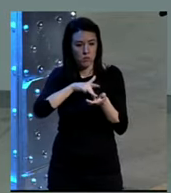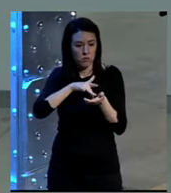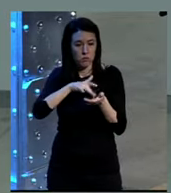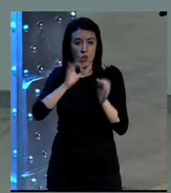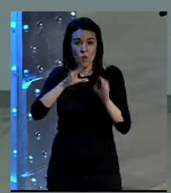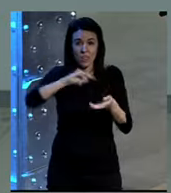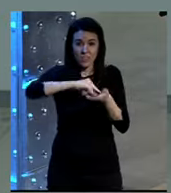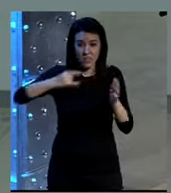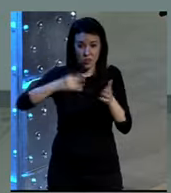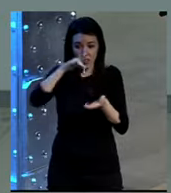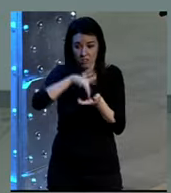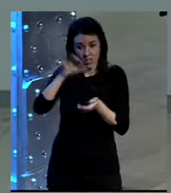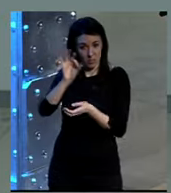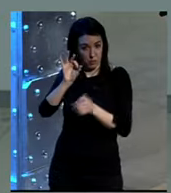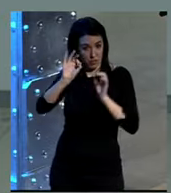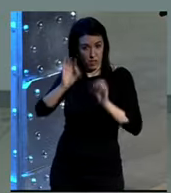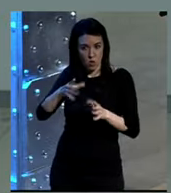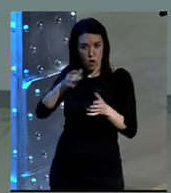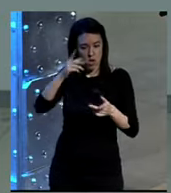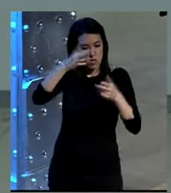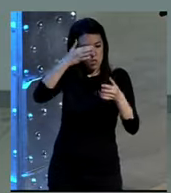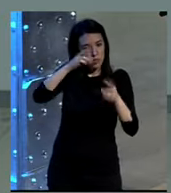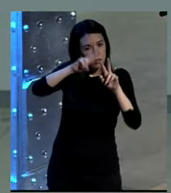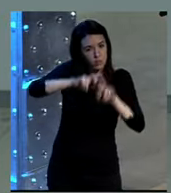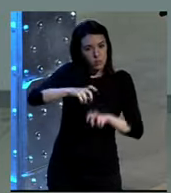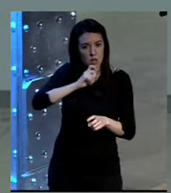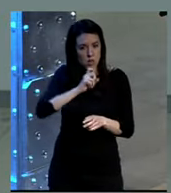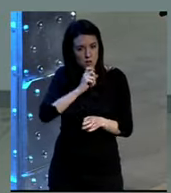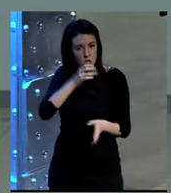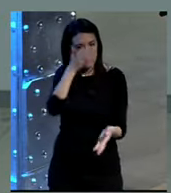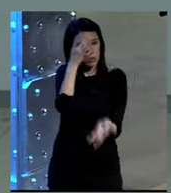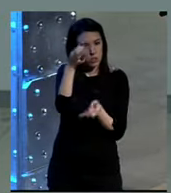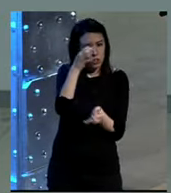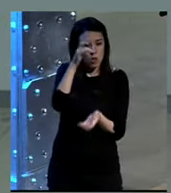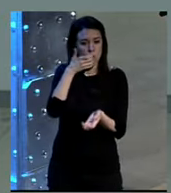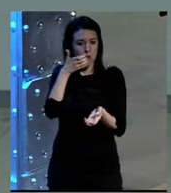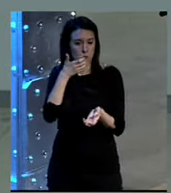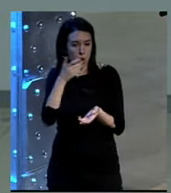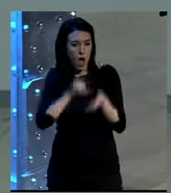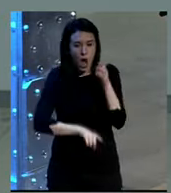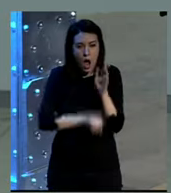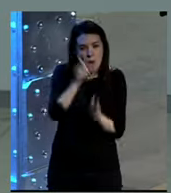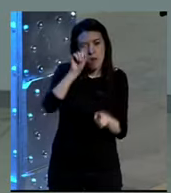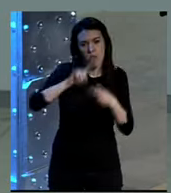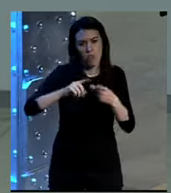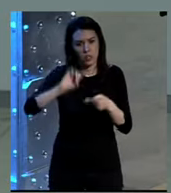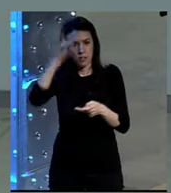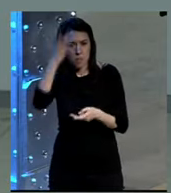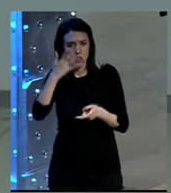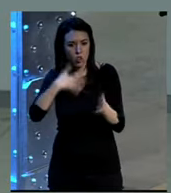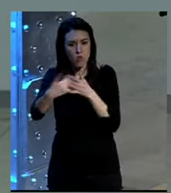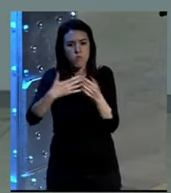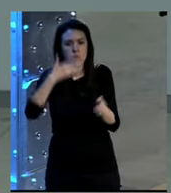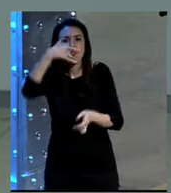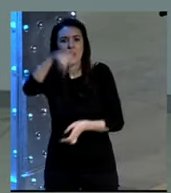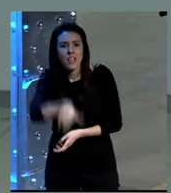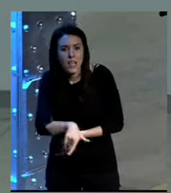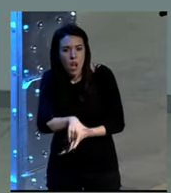como hacía Sebastián, pues, con rigor, habla de los avances, de los inventos, de quién lo hizo, de cómo, y te das cuenta